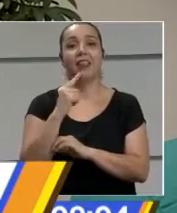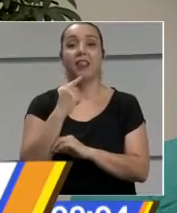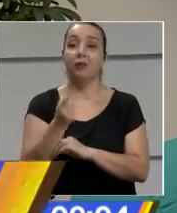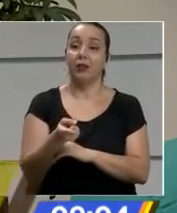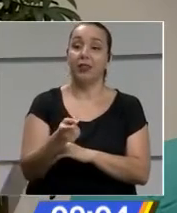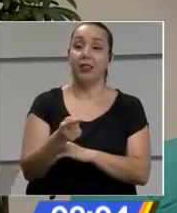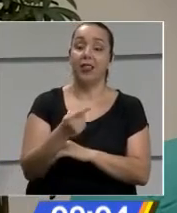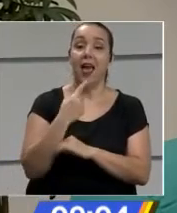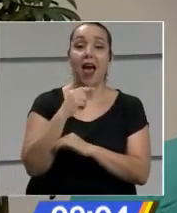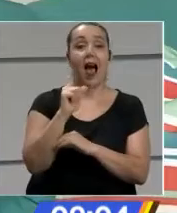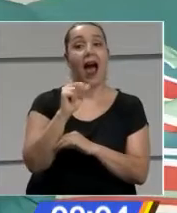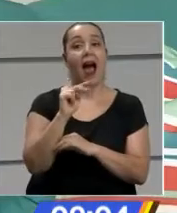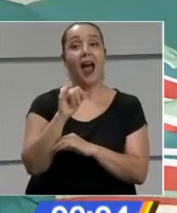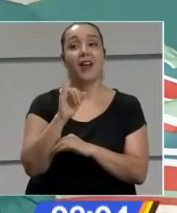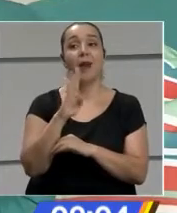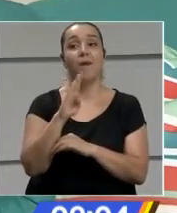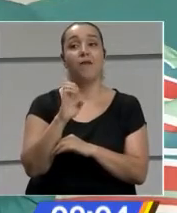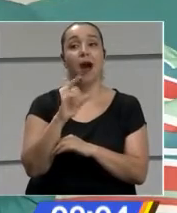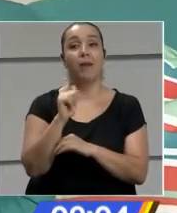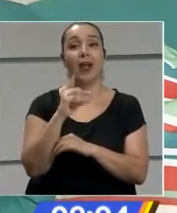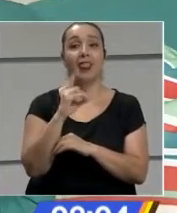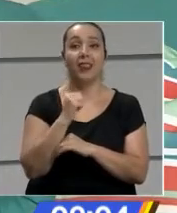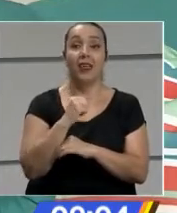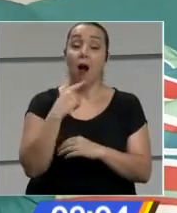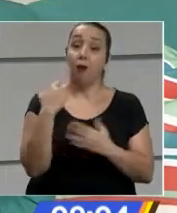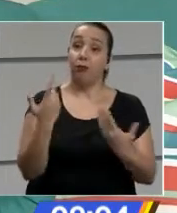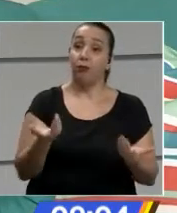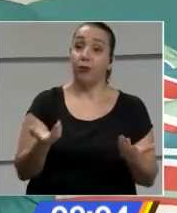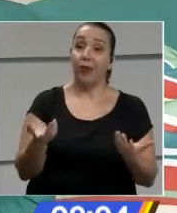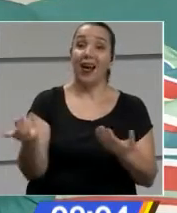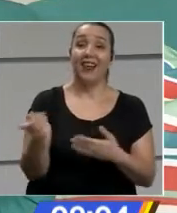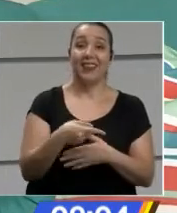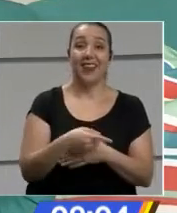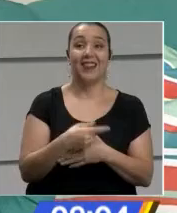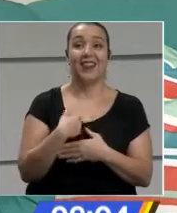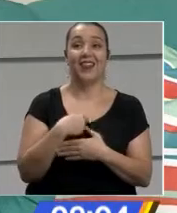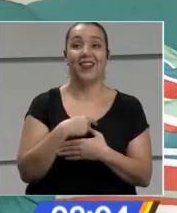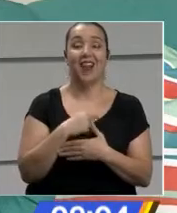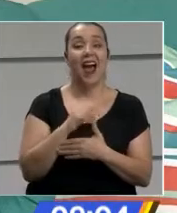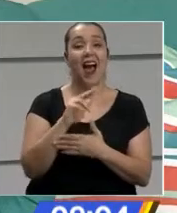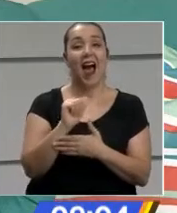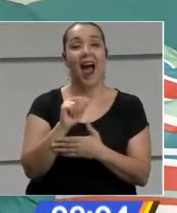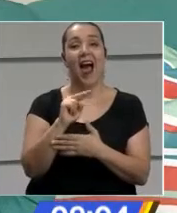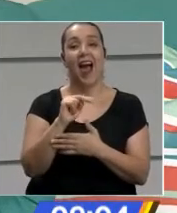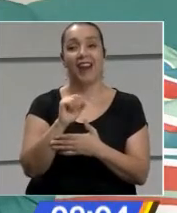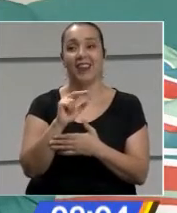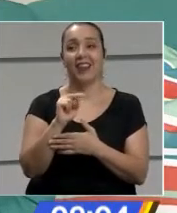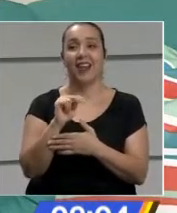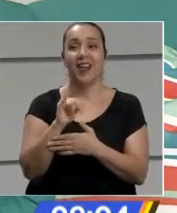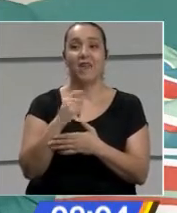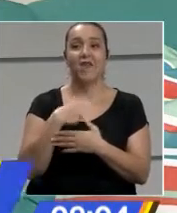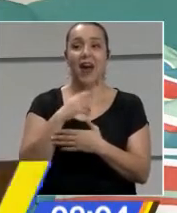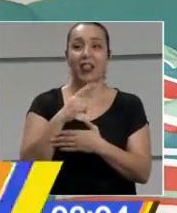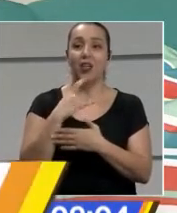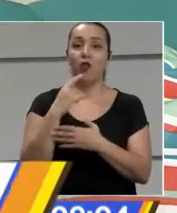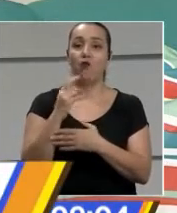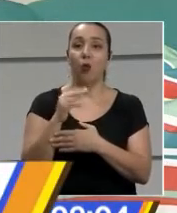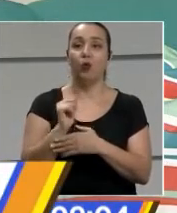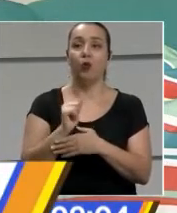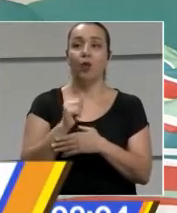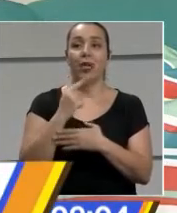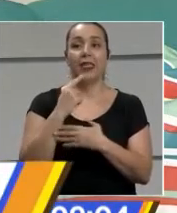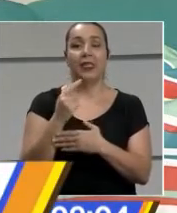Ani Bab. Ani Bab. Buenos días, Ani, bienvenida. Bab Rowe, el nombre completo. Buenos días, muchísimas gracias por la